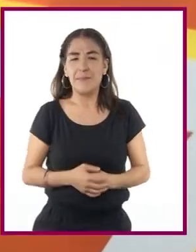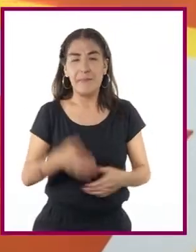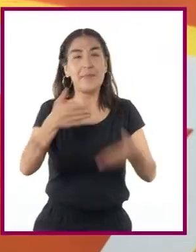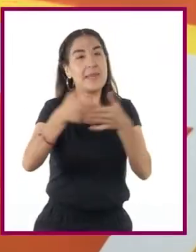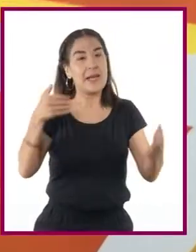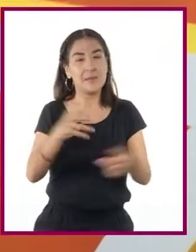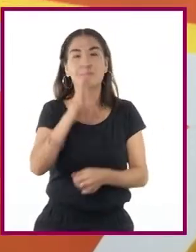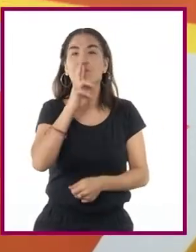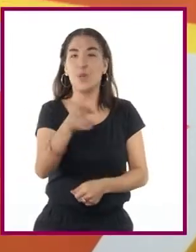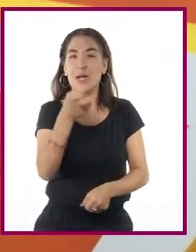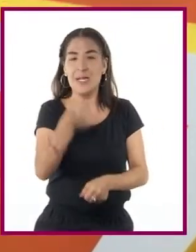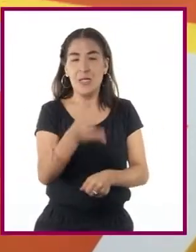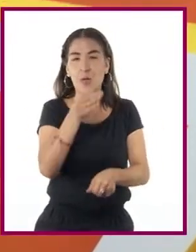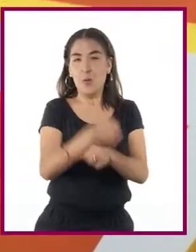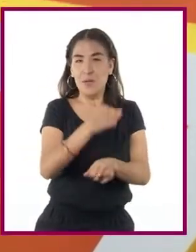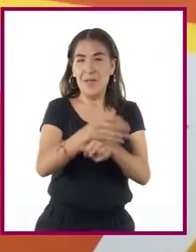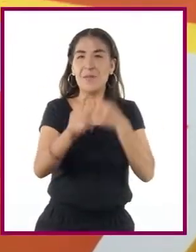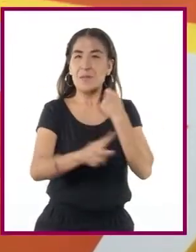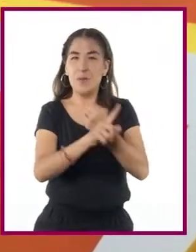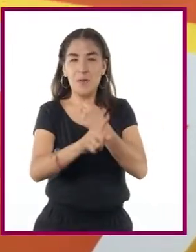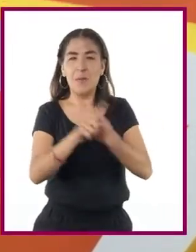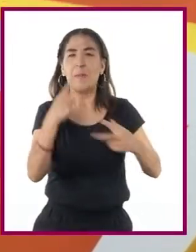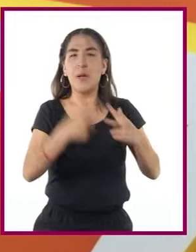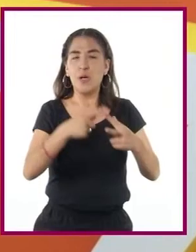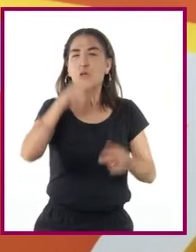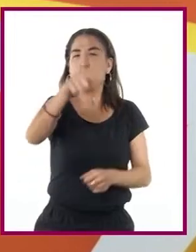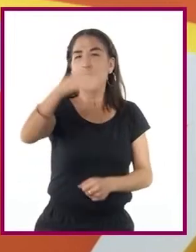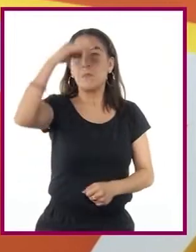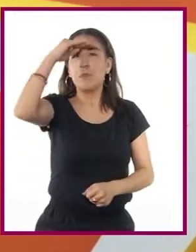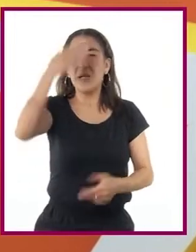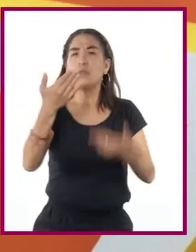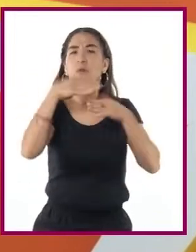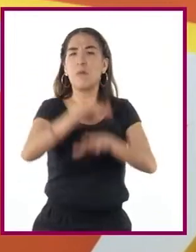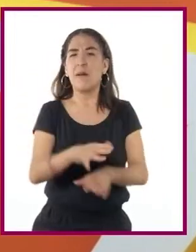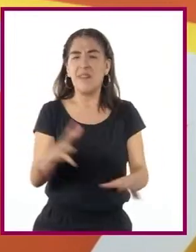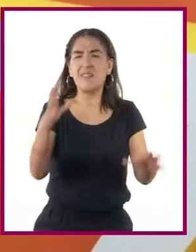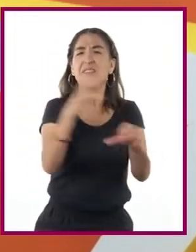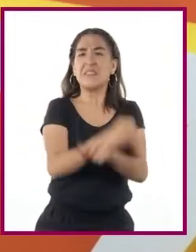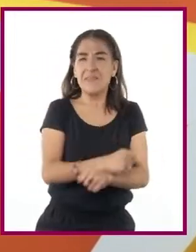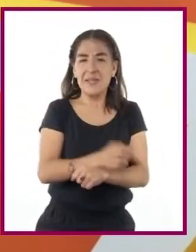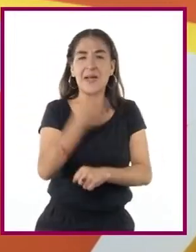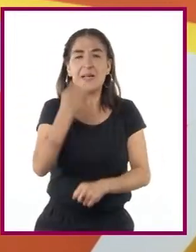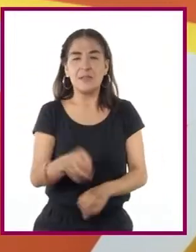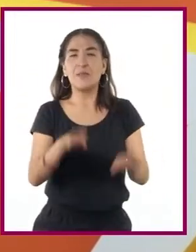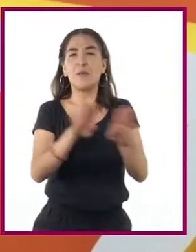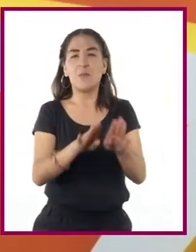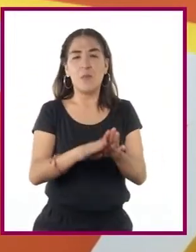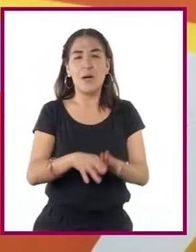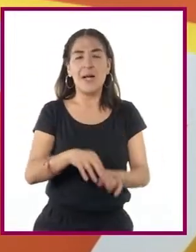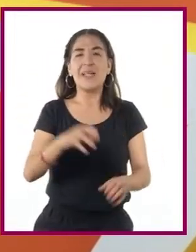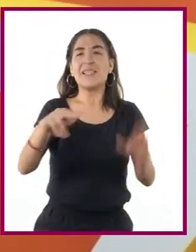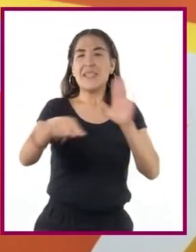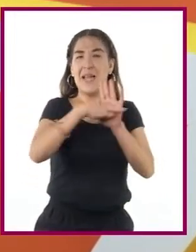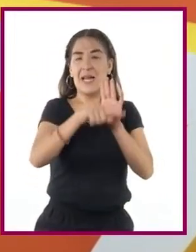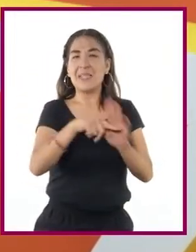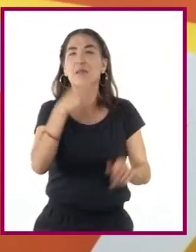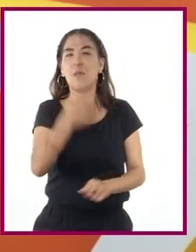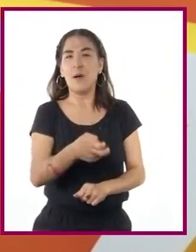continuar con la resolución de la situación, piensen sobre ¿qué significado tendrá el exponente negativo en una